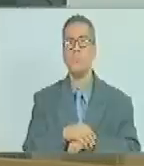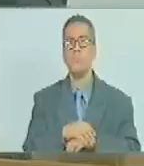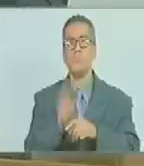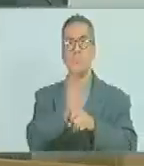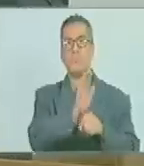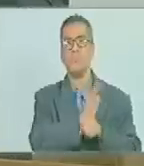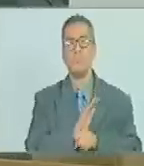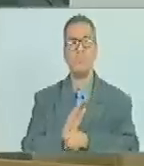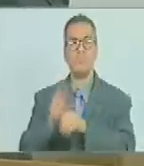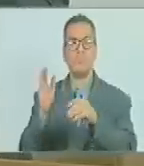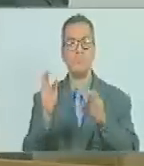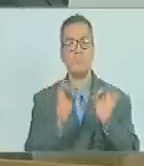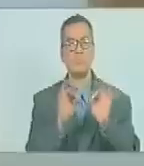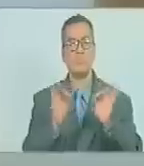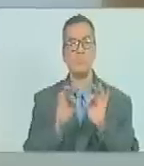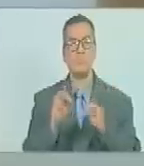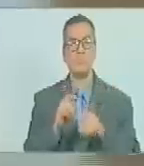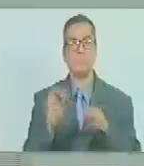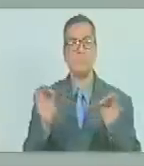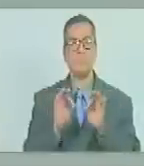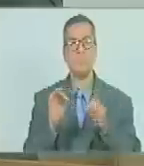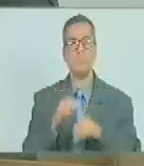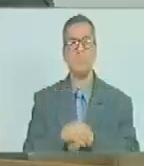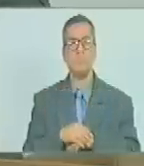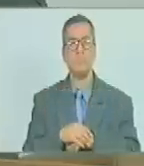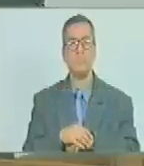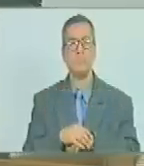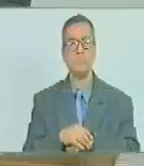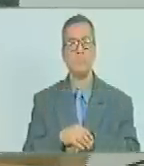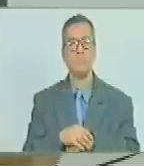Protégeme, San Antonio, que hoy te dedico un aplauso.